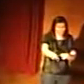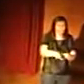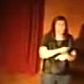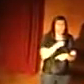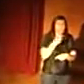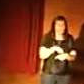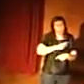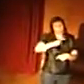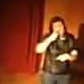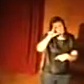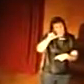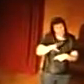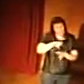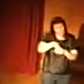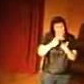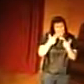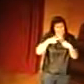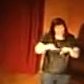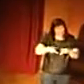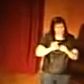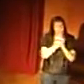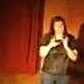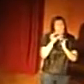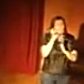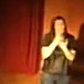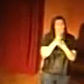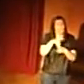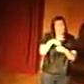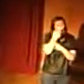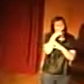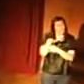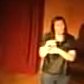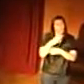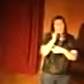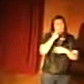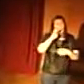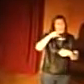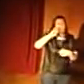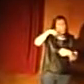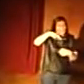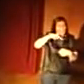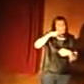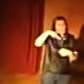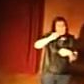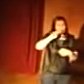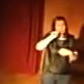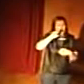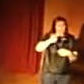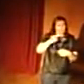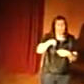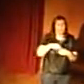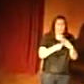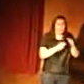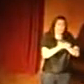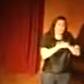otra persona del departamento del siglo X del museo eh Carlos Navarro les hablará de David Roberts y Los